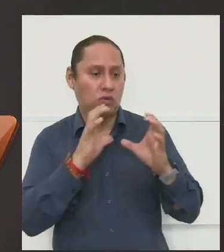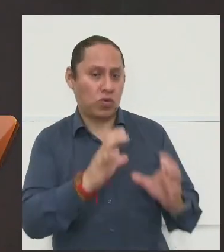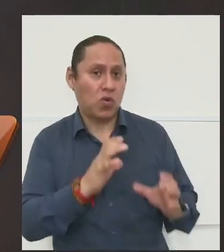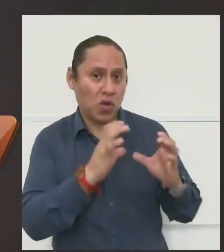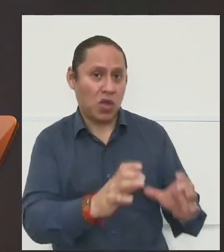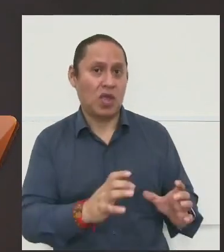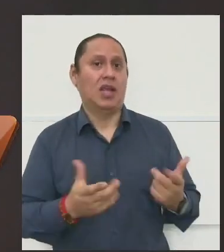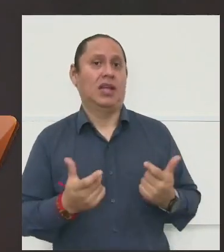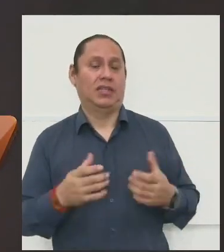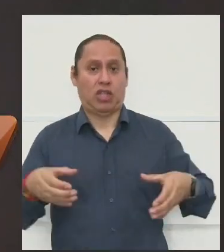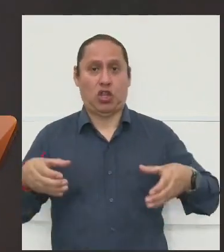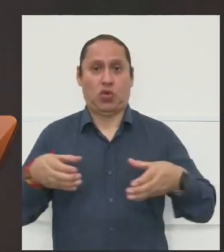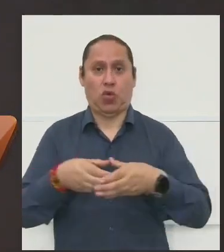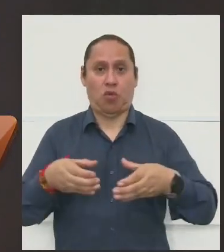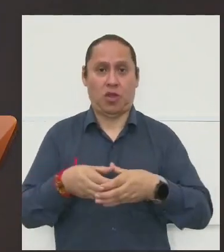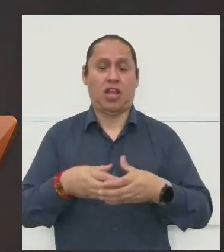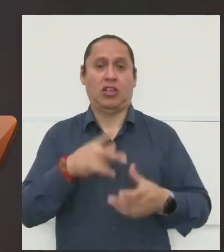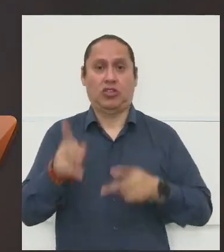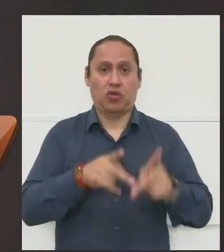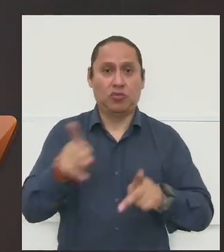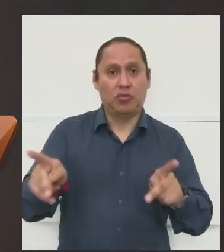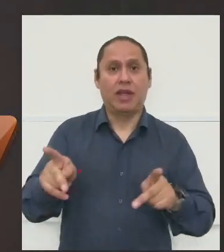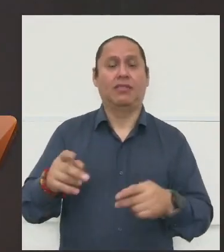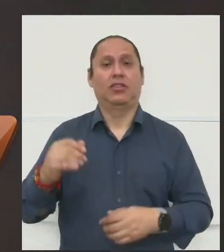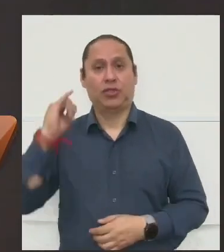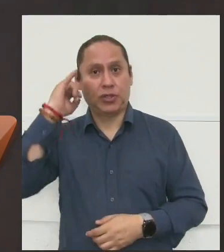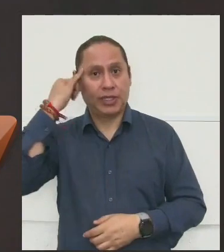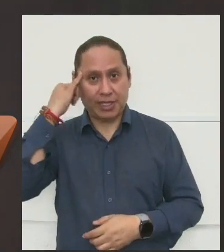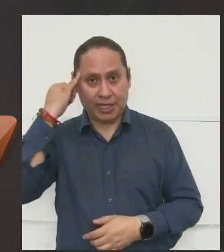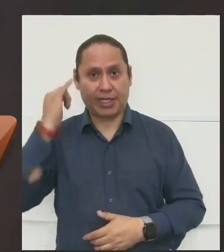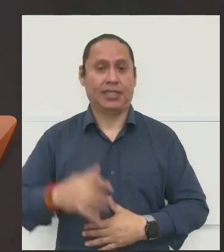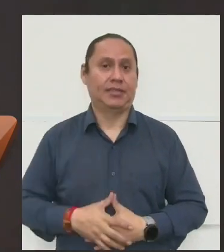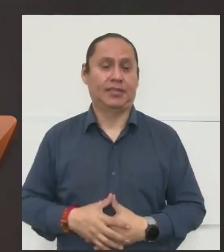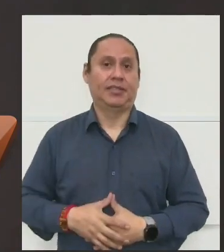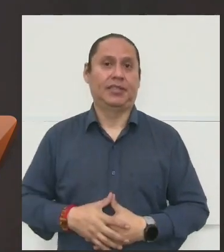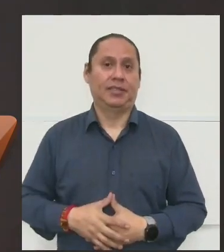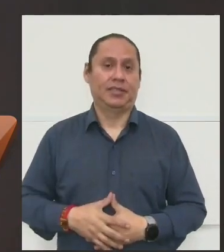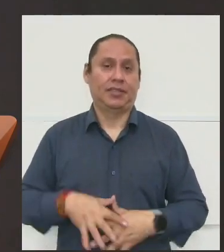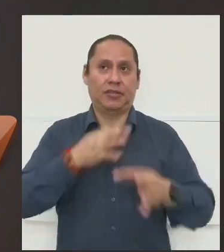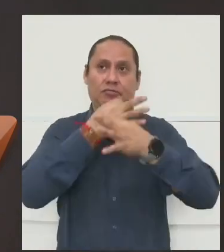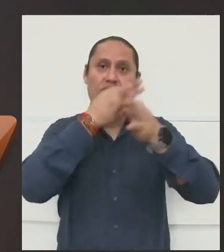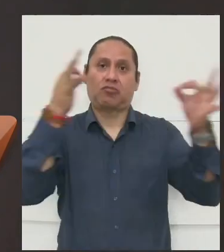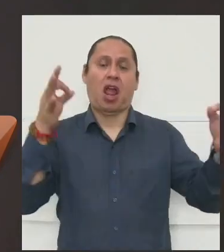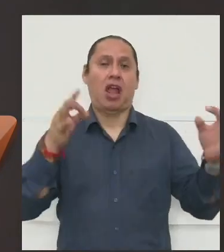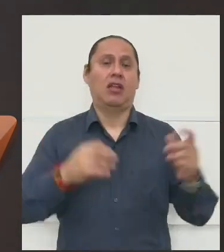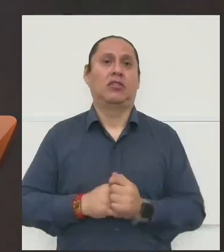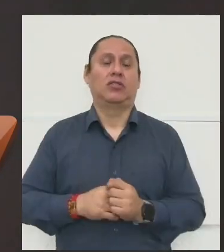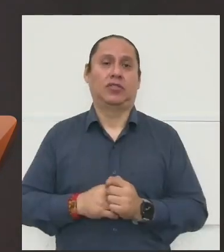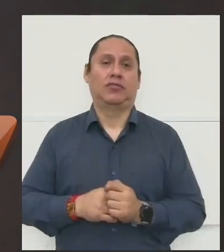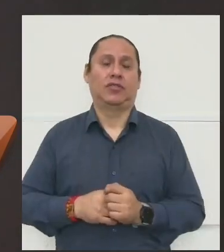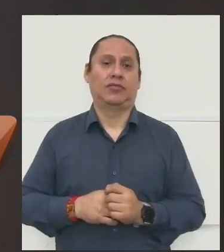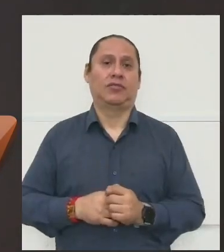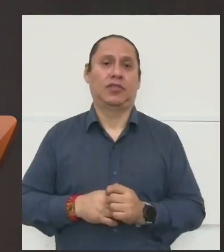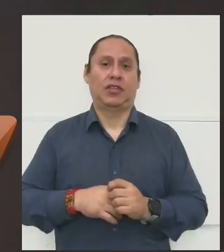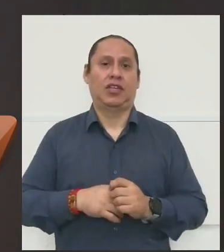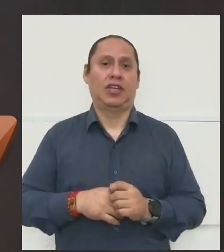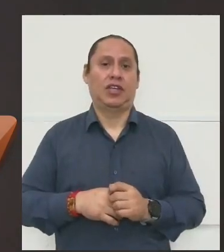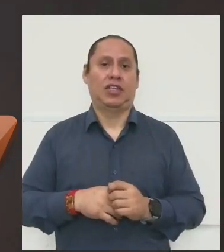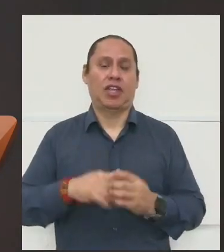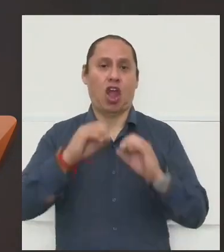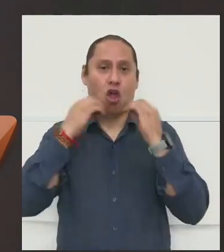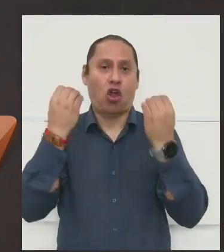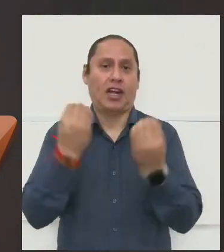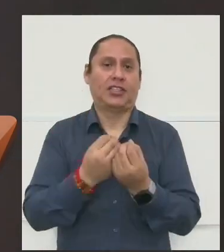inmaterial de los pueblos originarios cabe mencionar que la declaración de las Naciones Unidas sobre los derechos de los